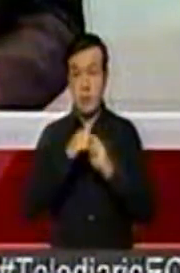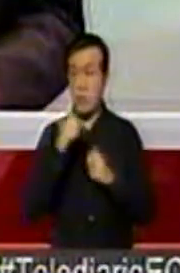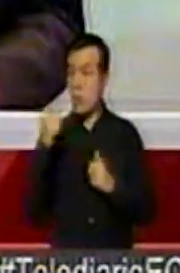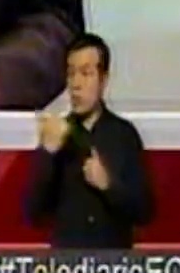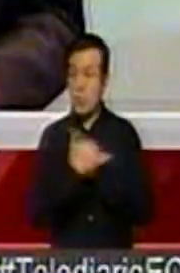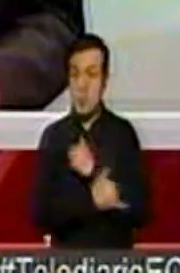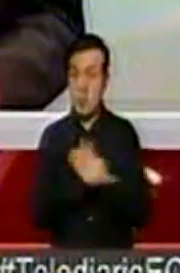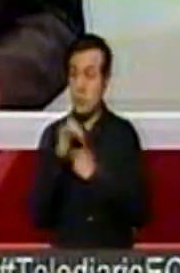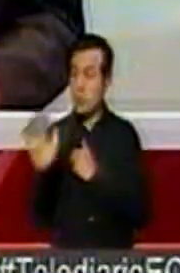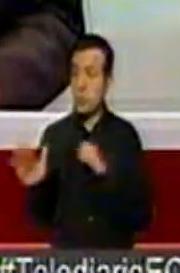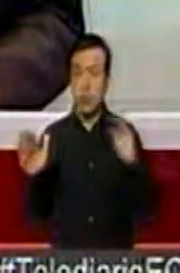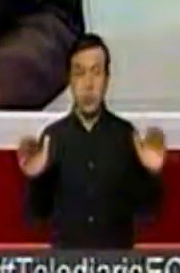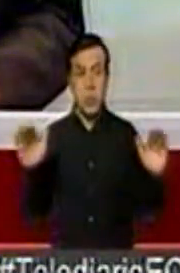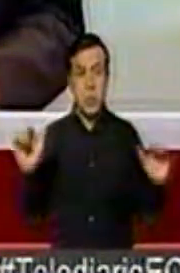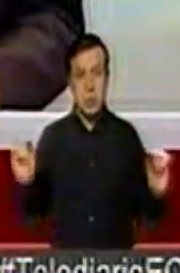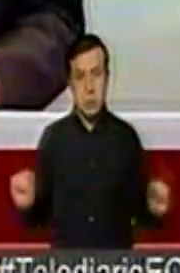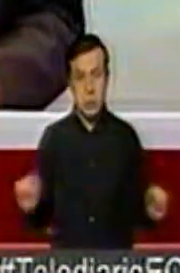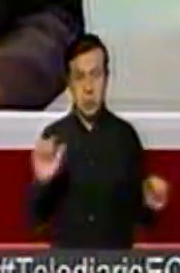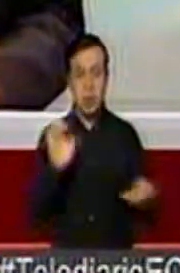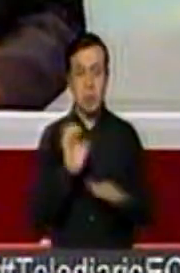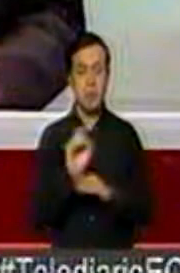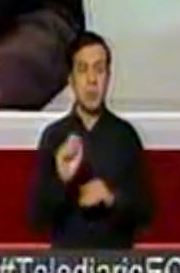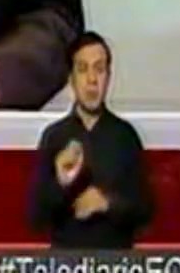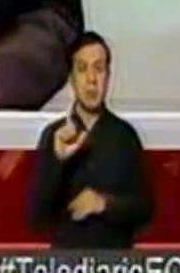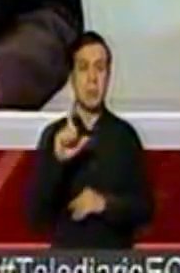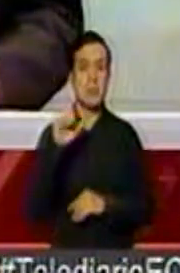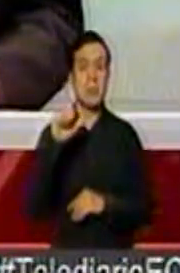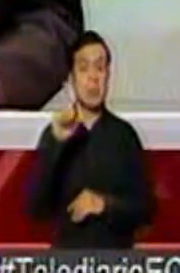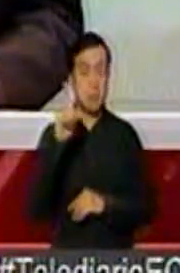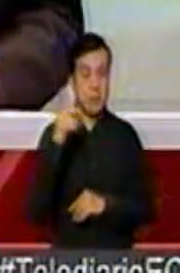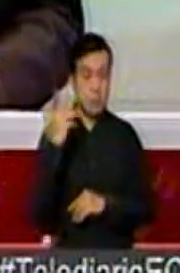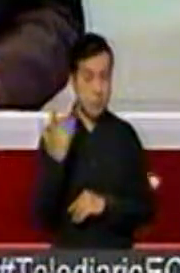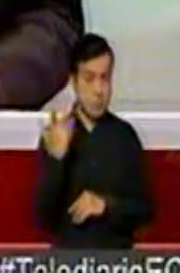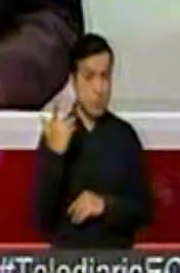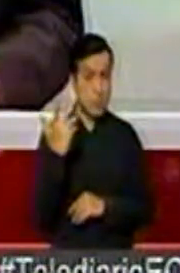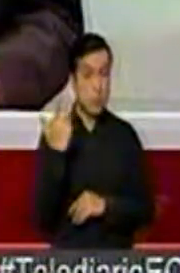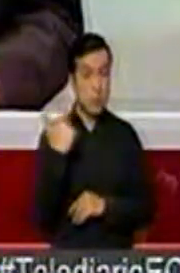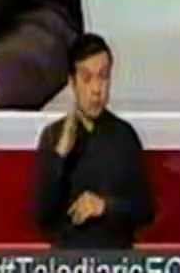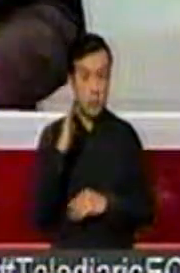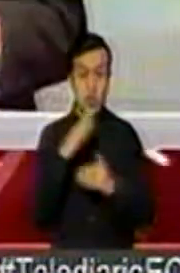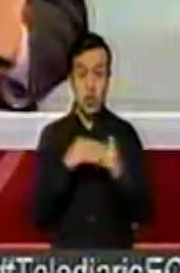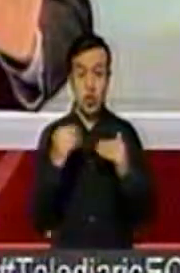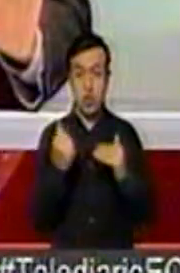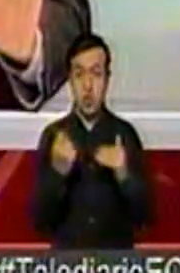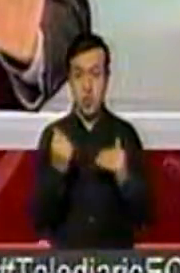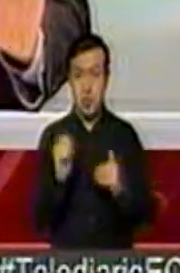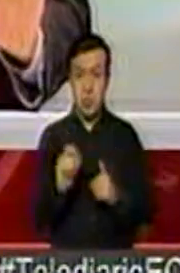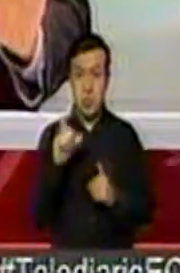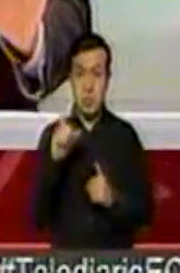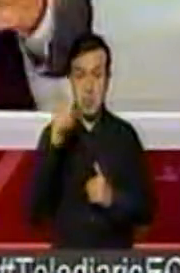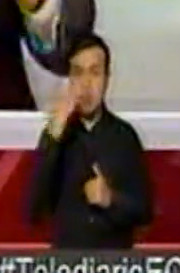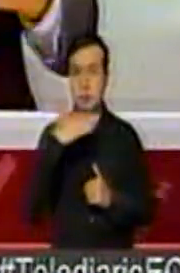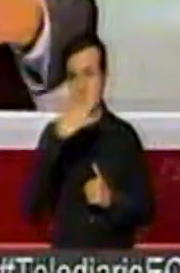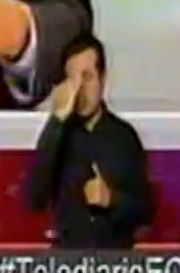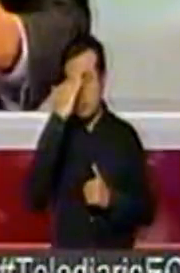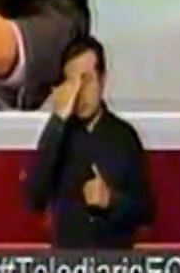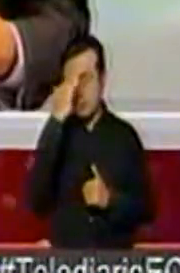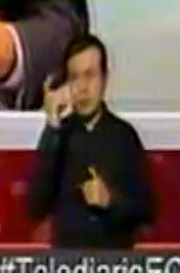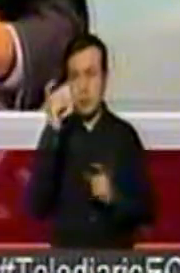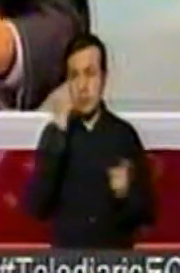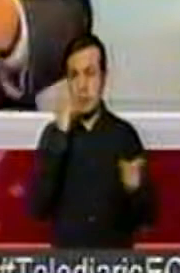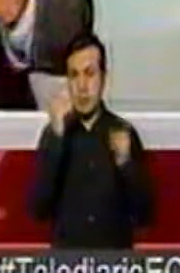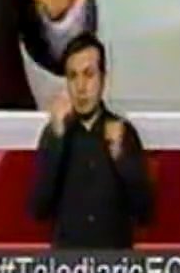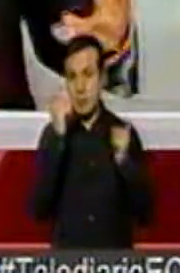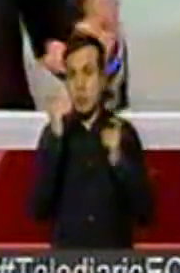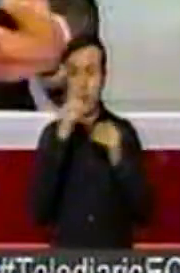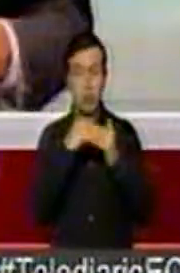importante aclarar que esta presión está aumentando, además con esa fortaleza del dólar, que nosotros somos conscientes de que debemos mantener